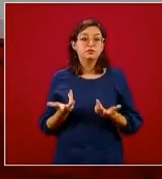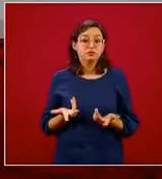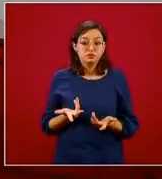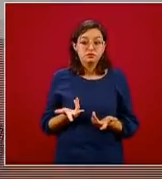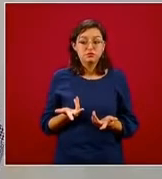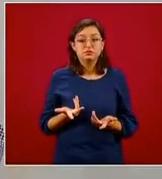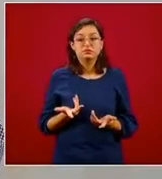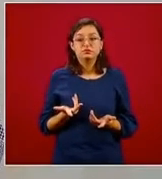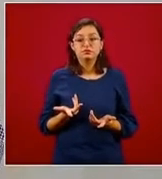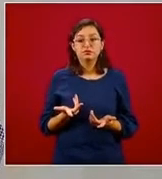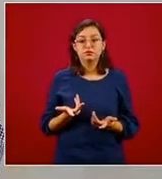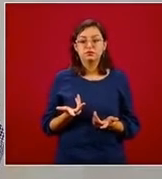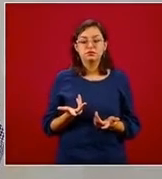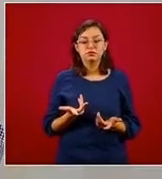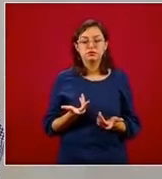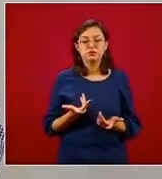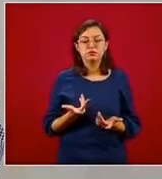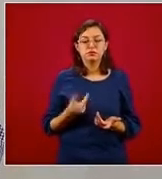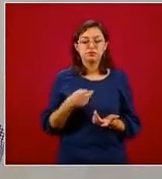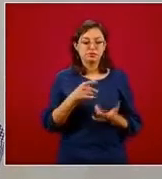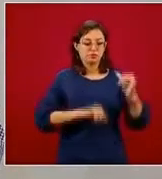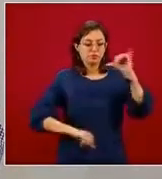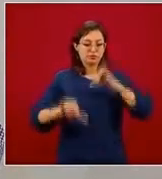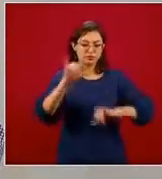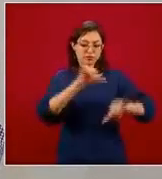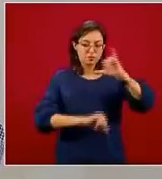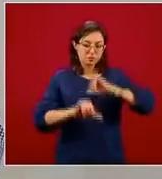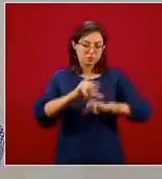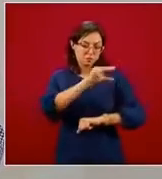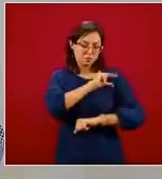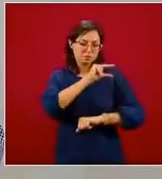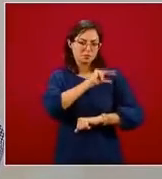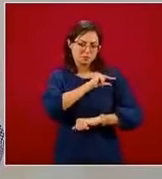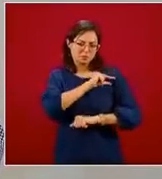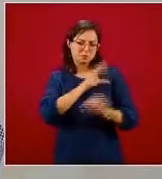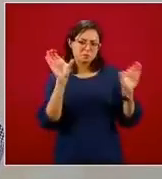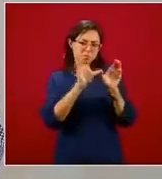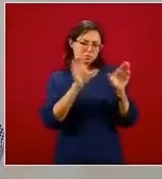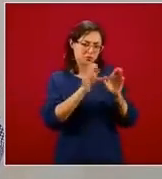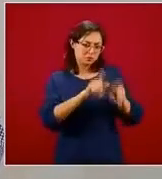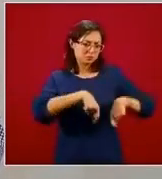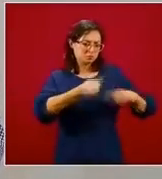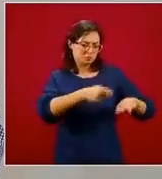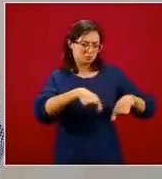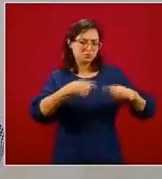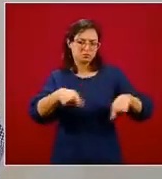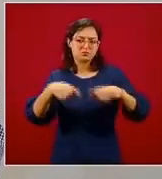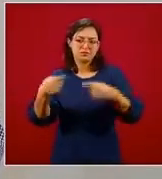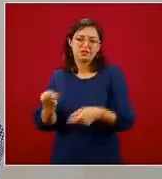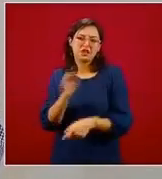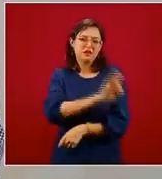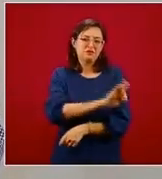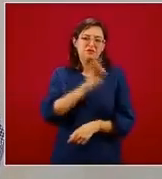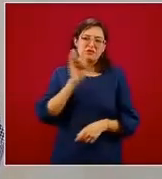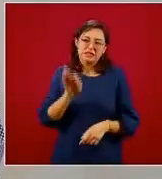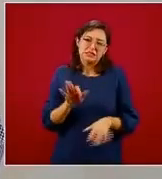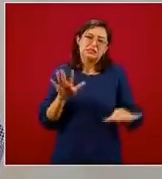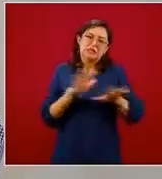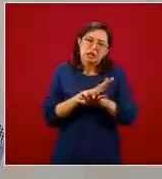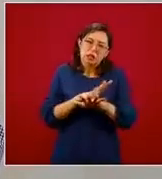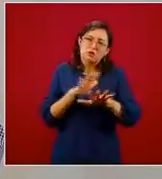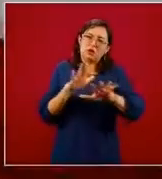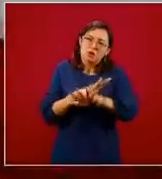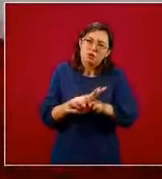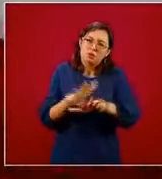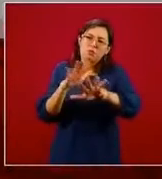valuation los process, reconocimientos a los and we laboratorios have que to podían llevar a recognize the cabo. Entonces labs estas who fechas can do fueron the incrementándose más o tests. menos este